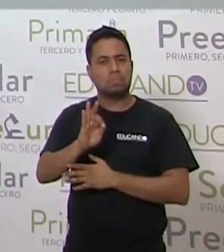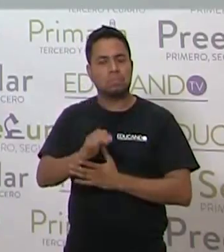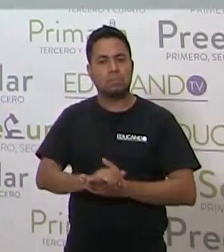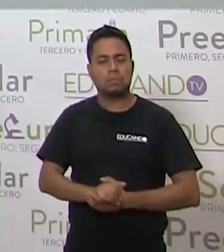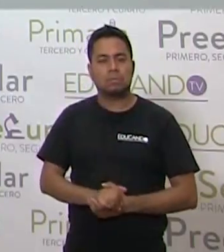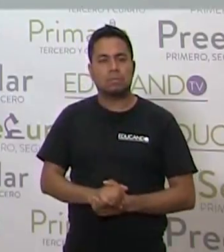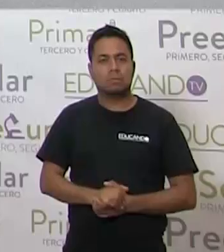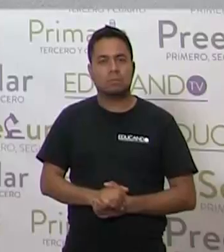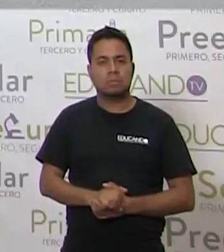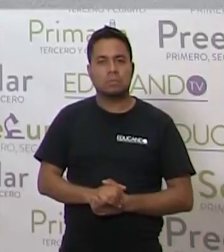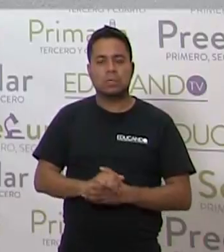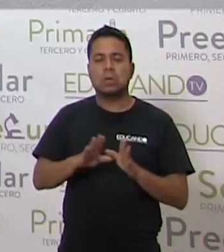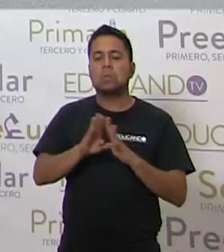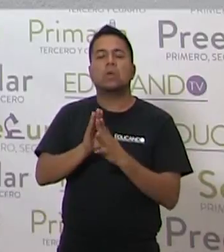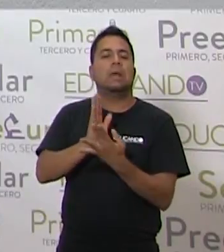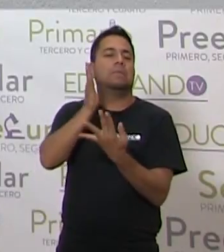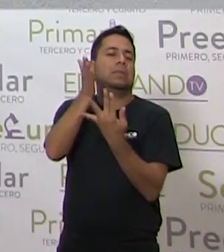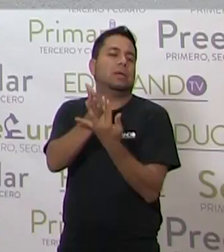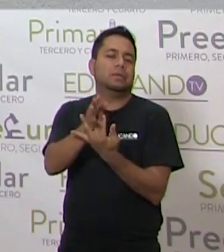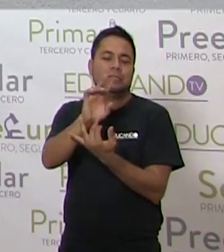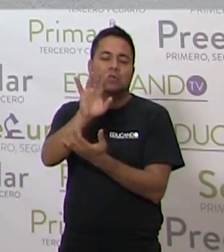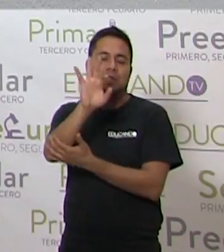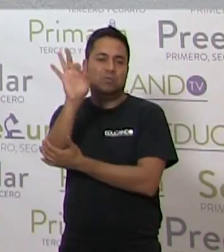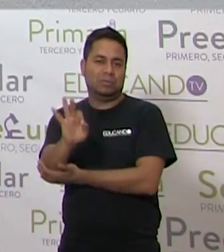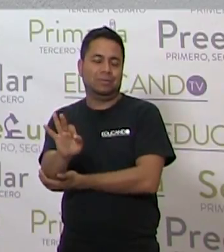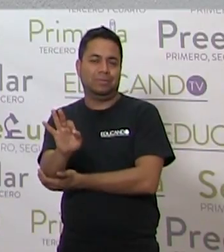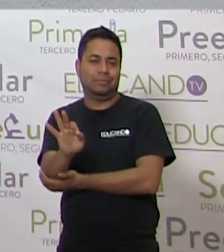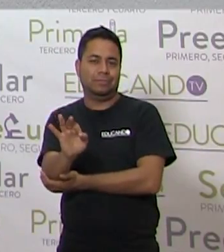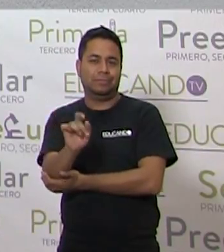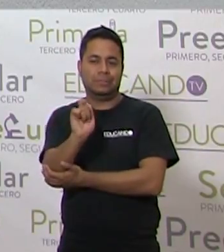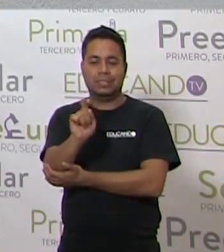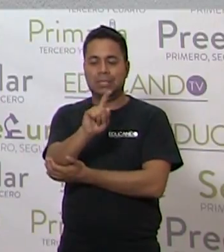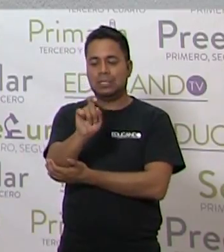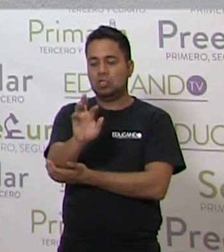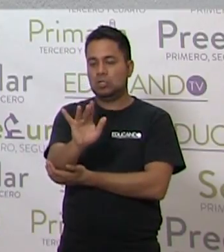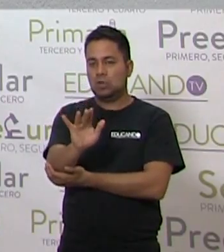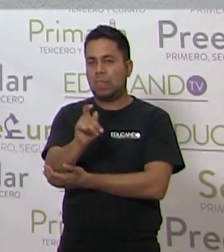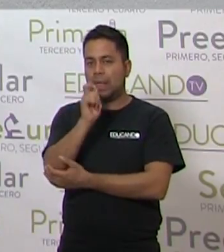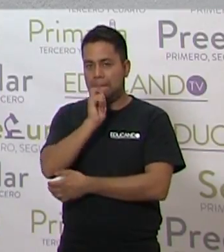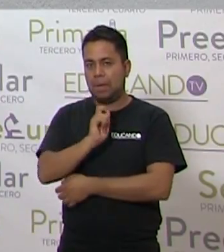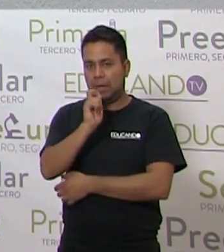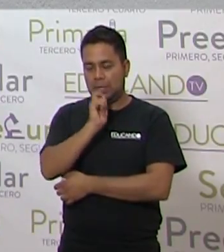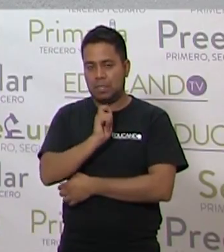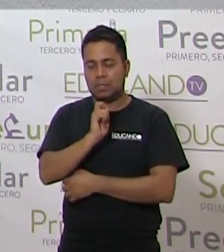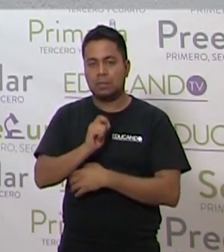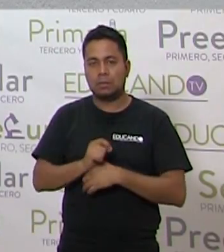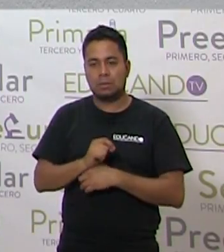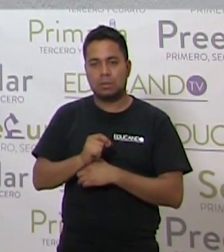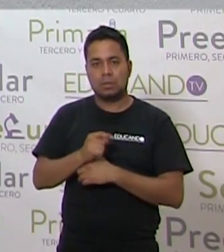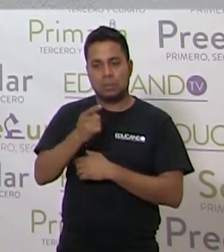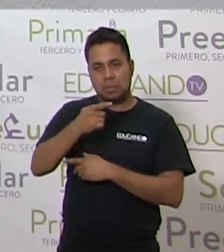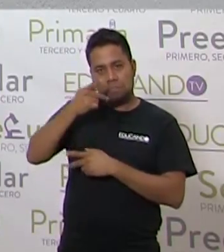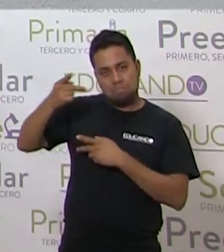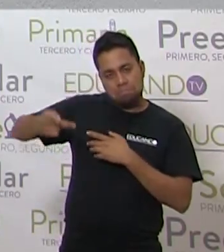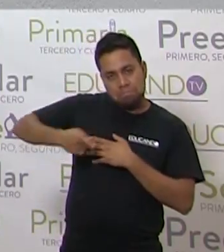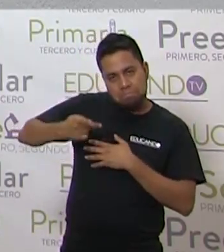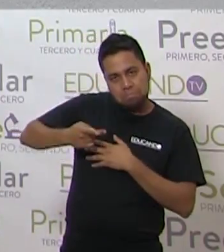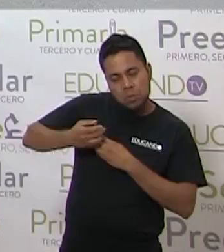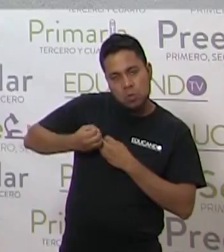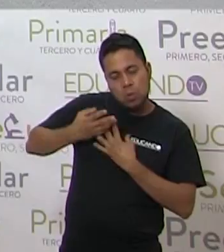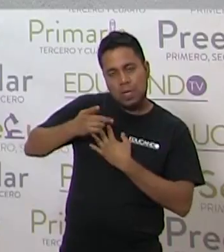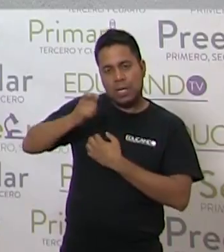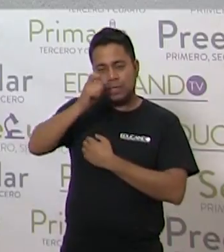pues es la mitad de las paletas que serían 150 aquí nos está preguntando Cuántas